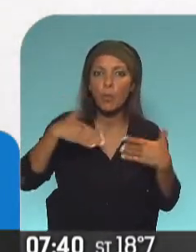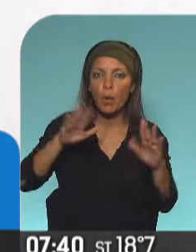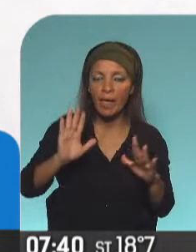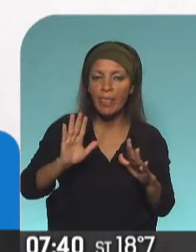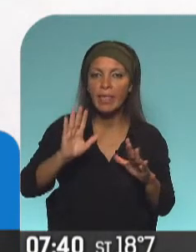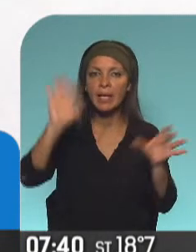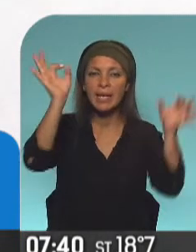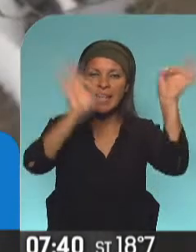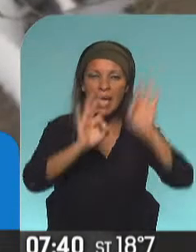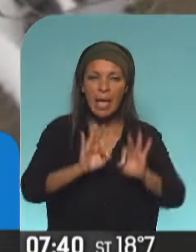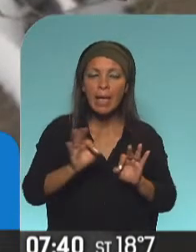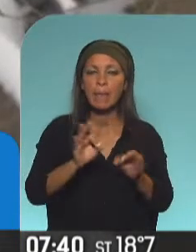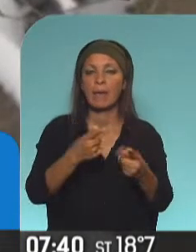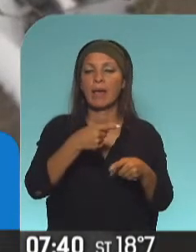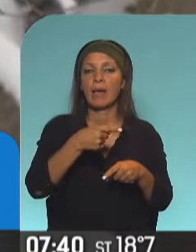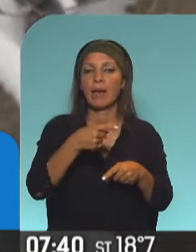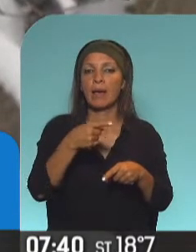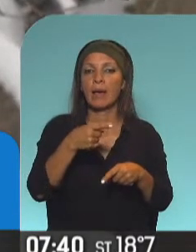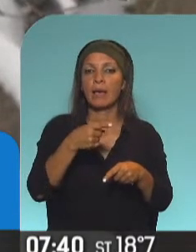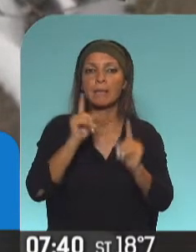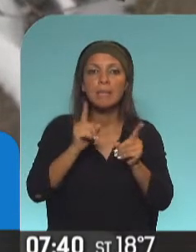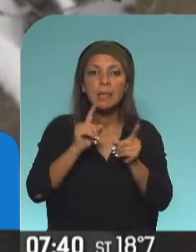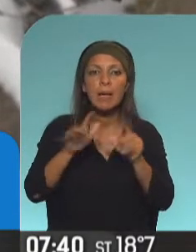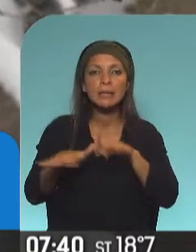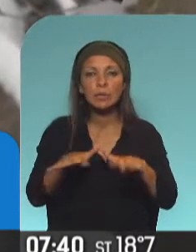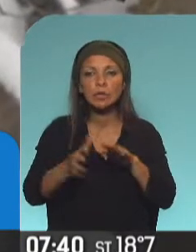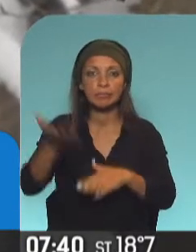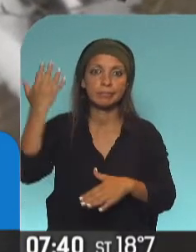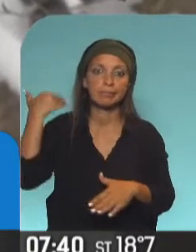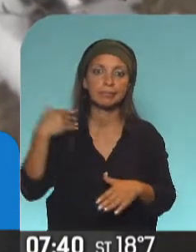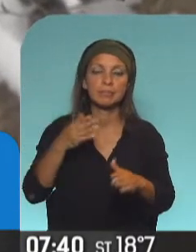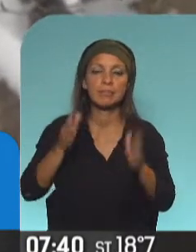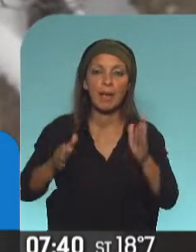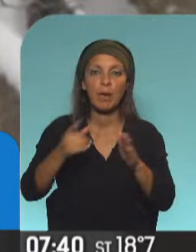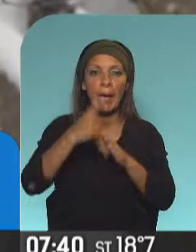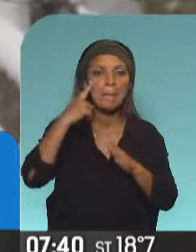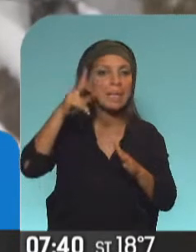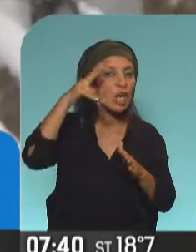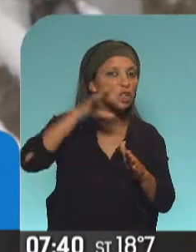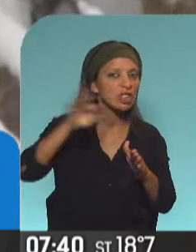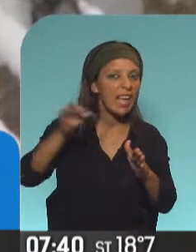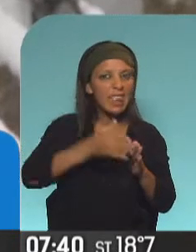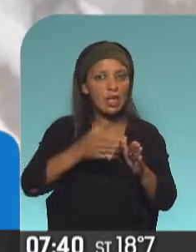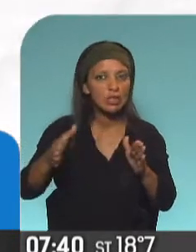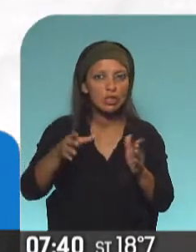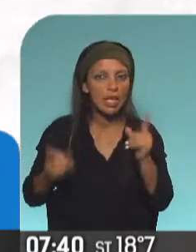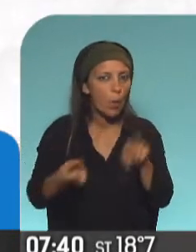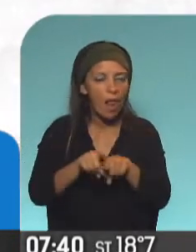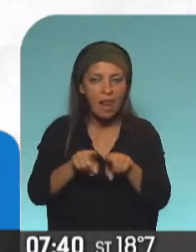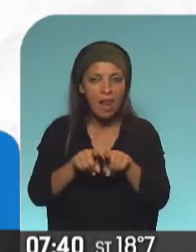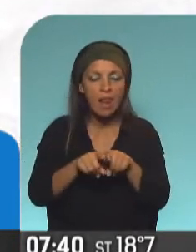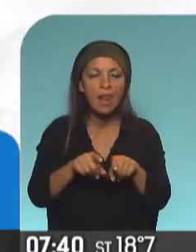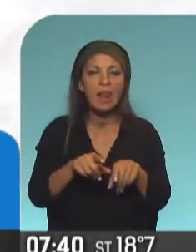da cuenta en la década del 1800, con la mayor acumulación registrada en enero de 2016, con